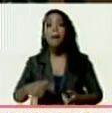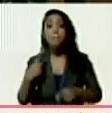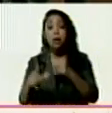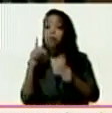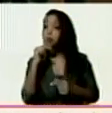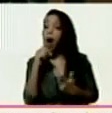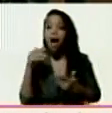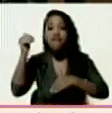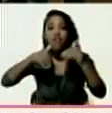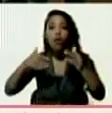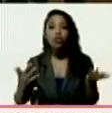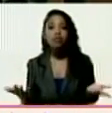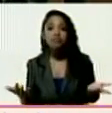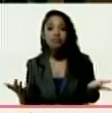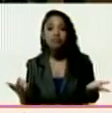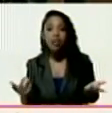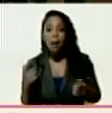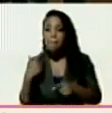tenía los votos,